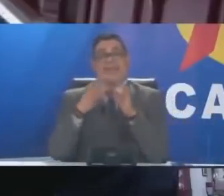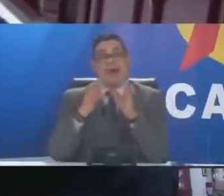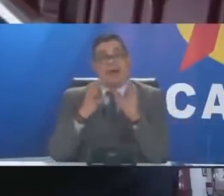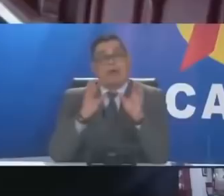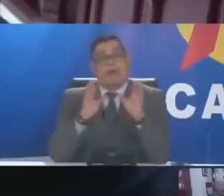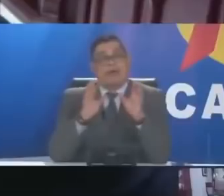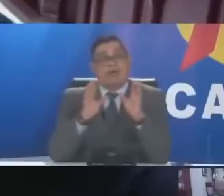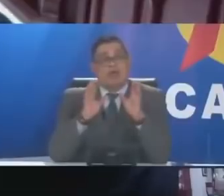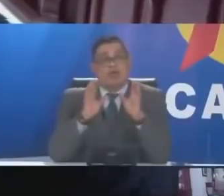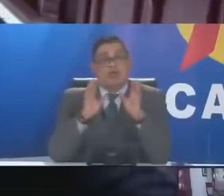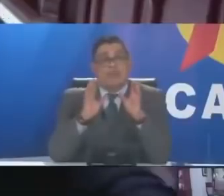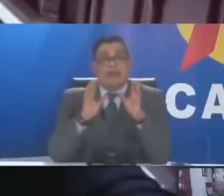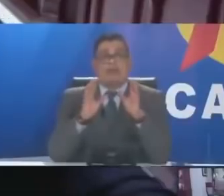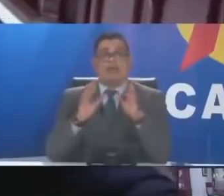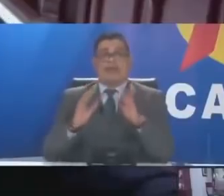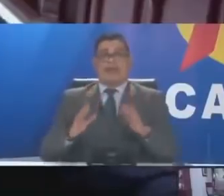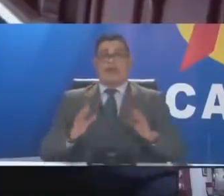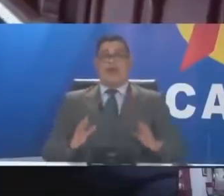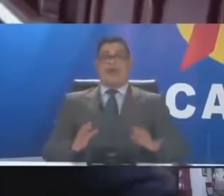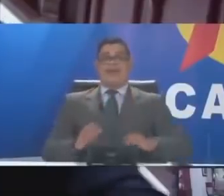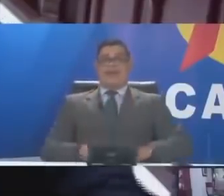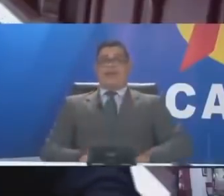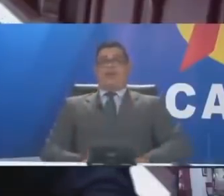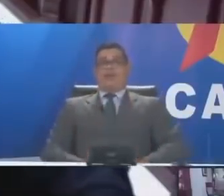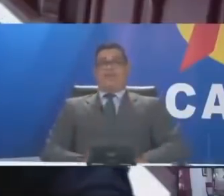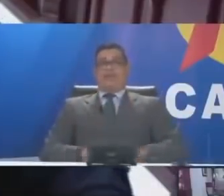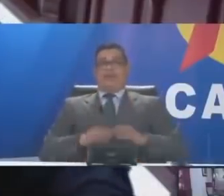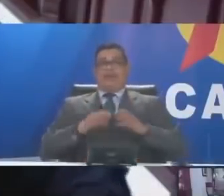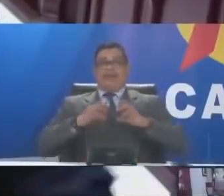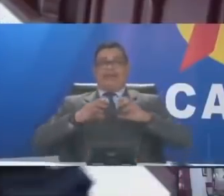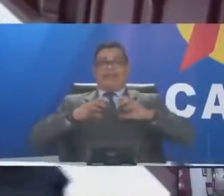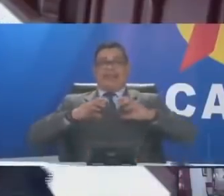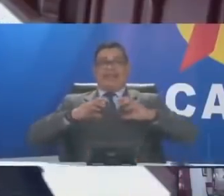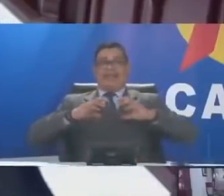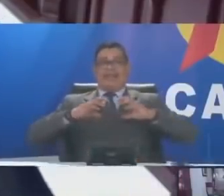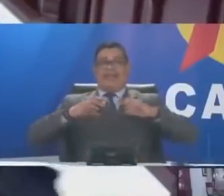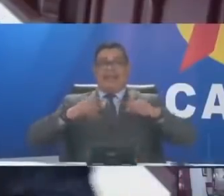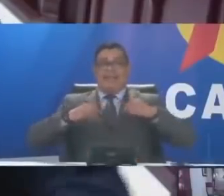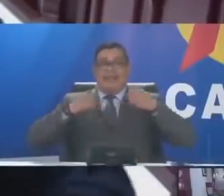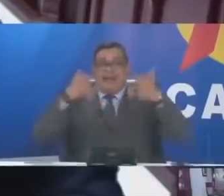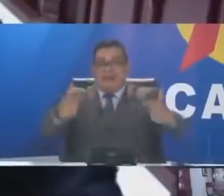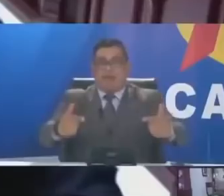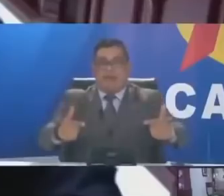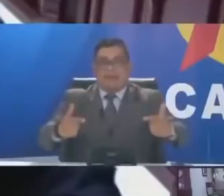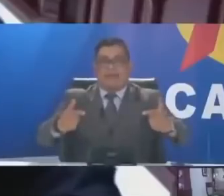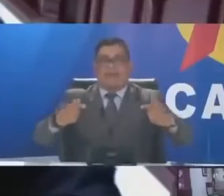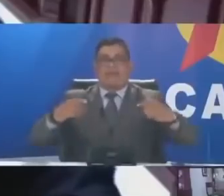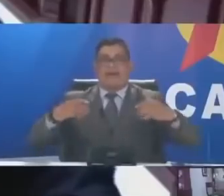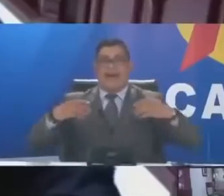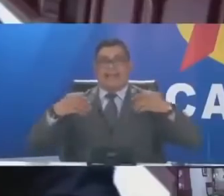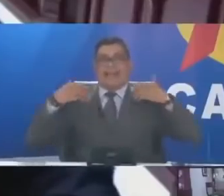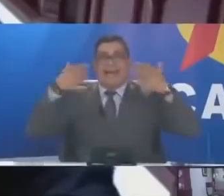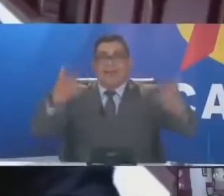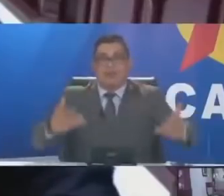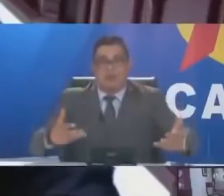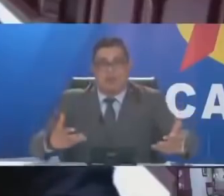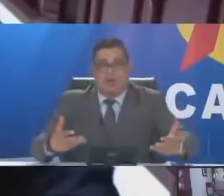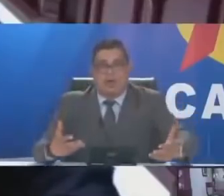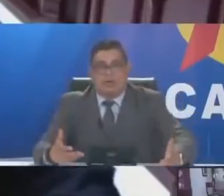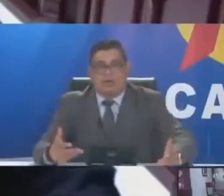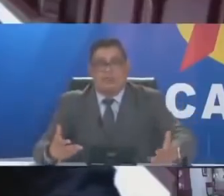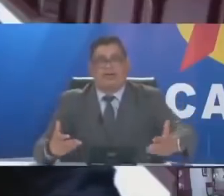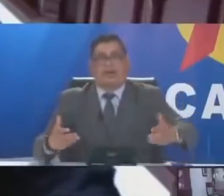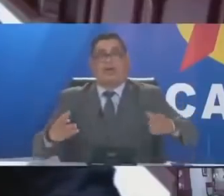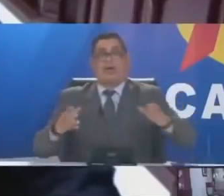sin embargo estoy observando en algunos candidatos que están descalificando a su adversario están atacando a